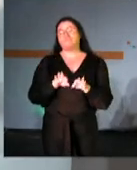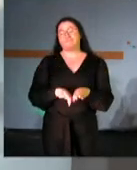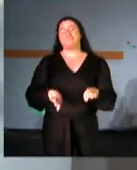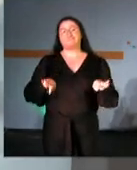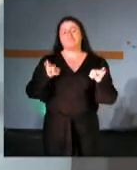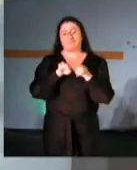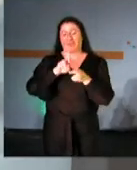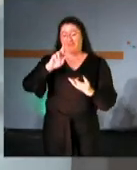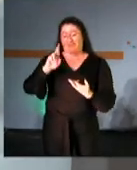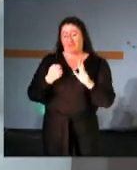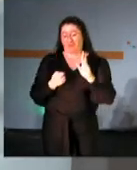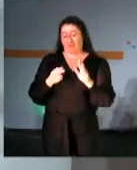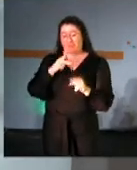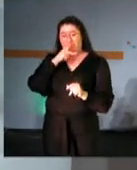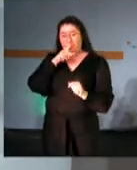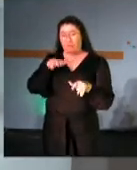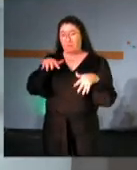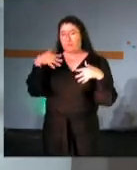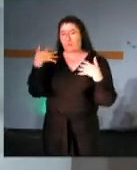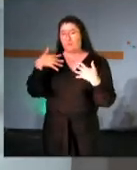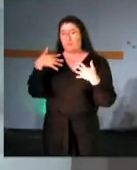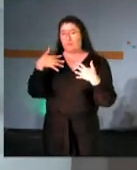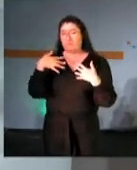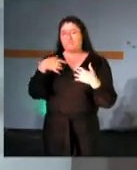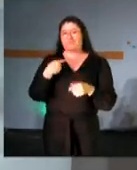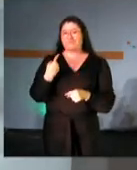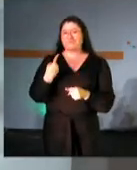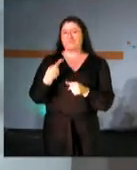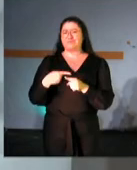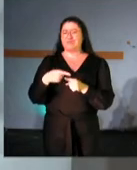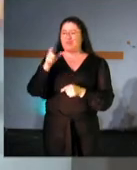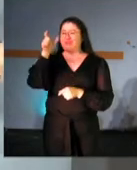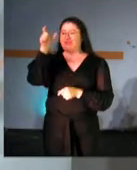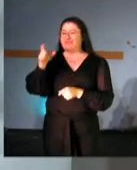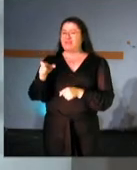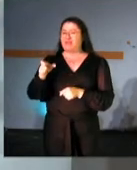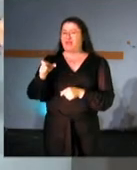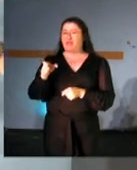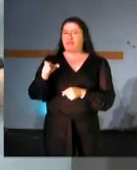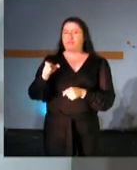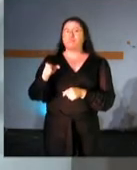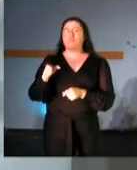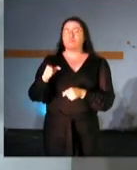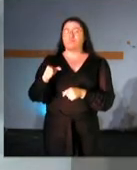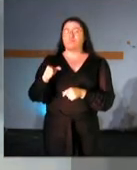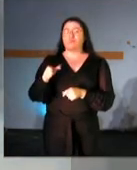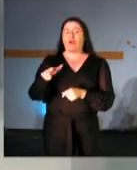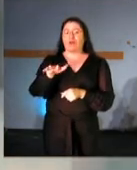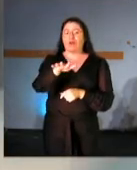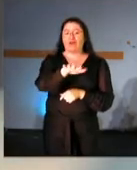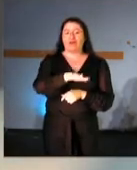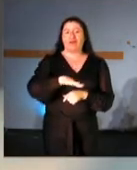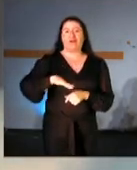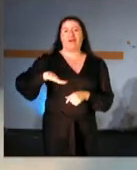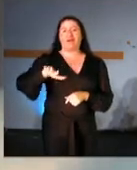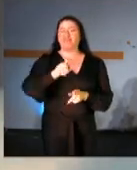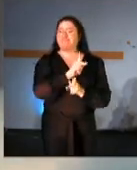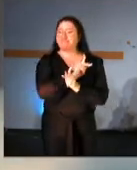revolución, tiene por sujeto, tiene por protagonista a las masas, a las grandes masas, casi siempre sin